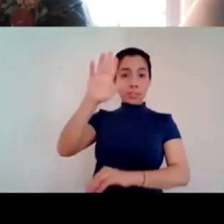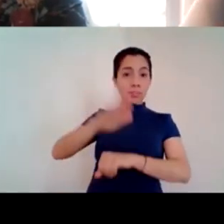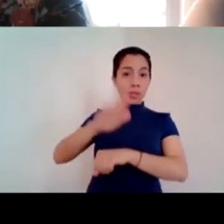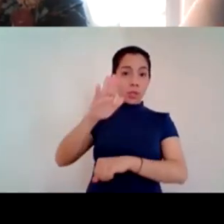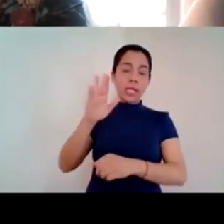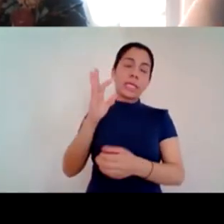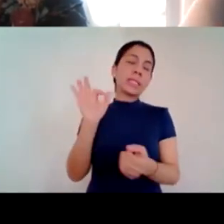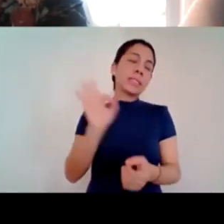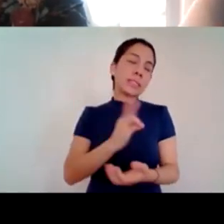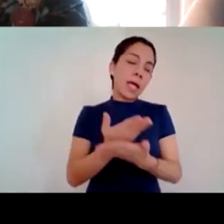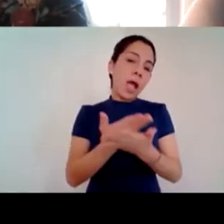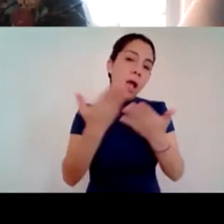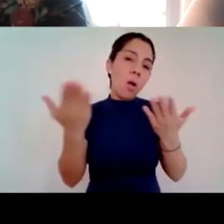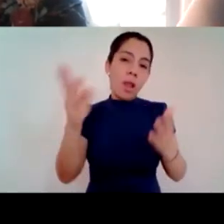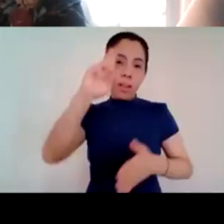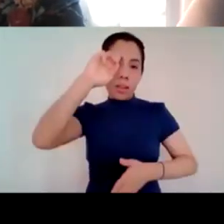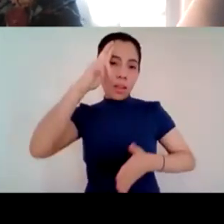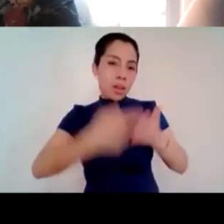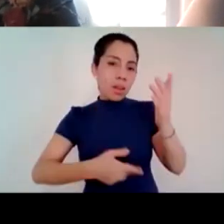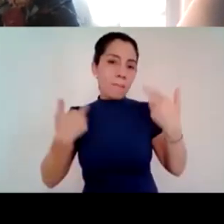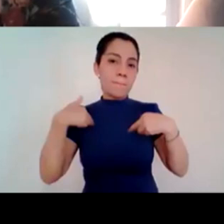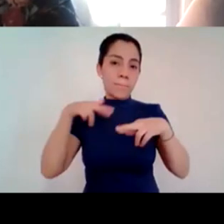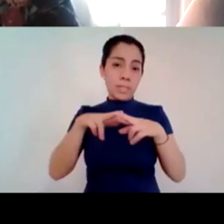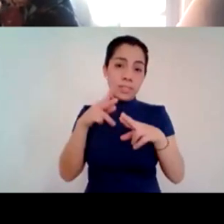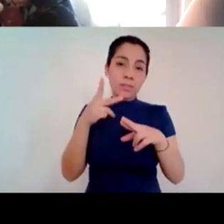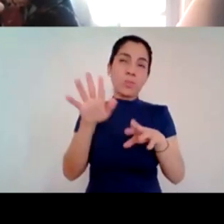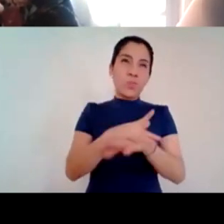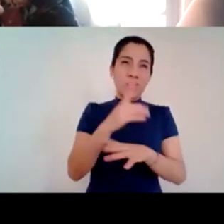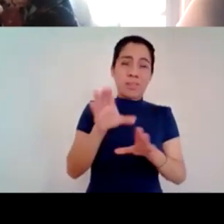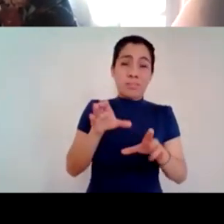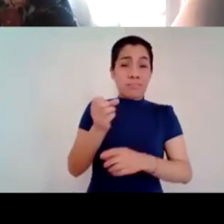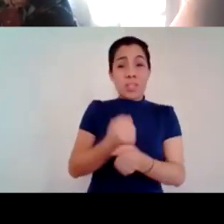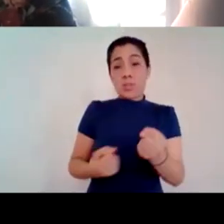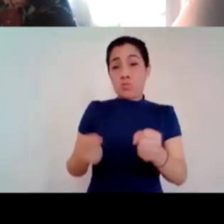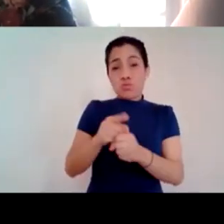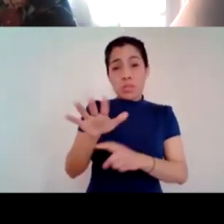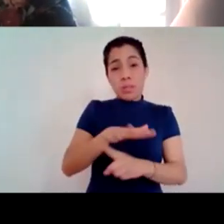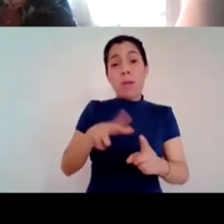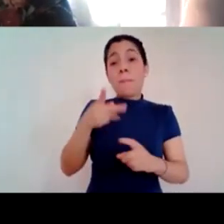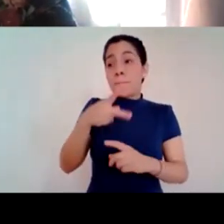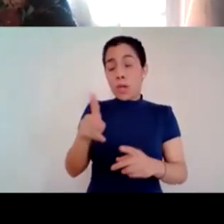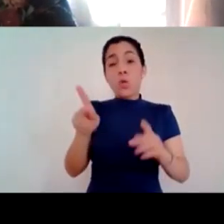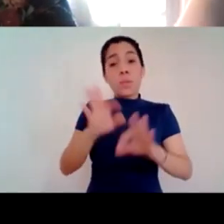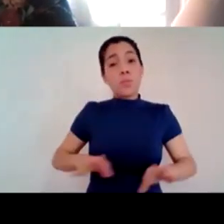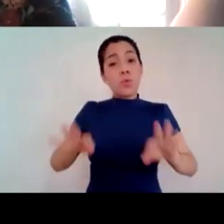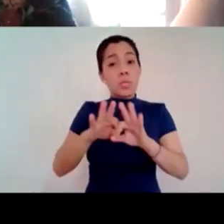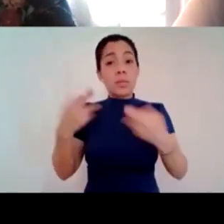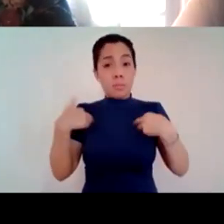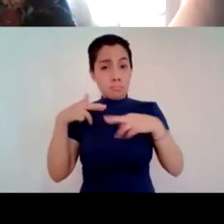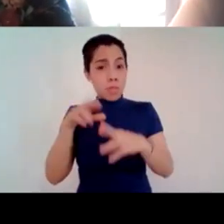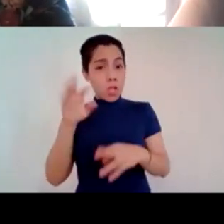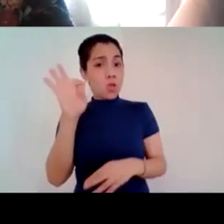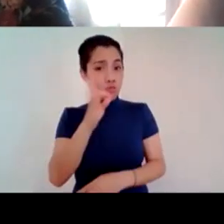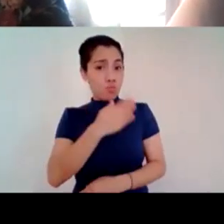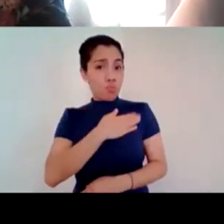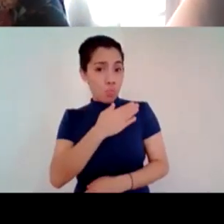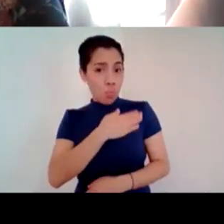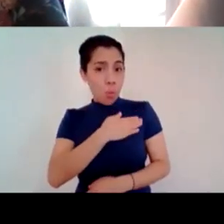cometido muchos errores como sociedad sepan que son una influencia importante bueno ahora dejo que cierre Sandra por favor